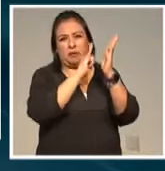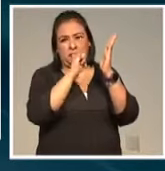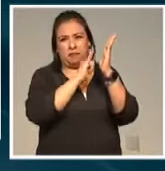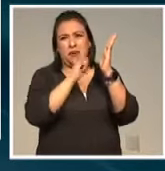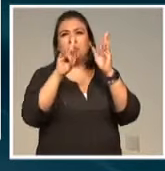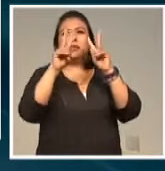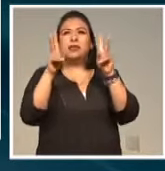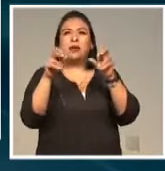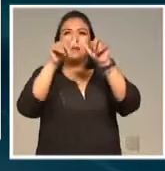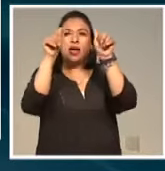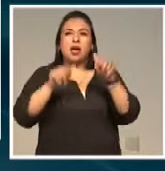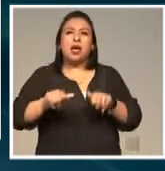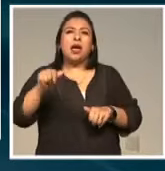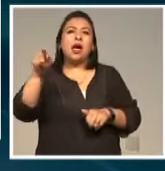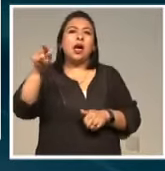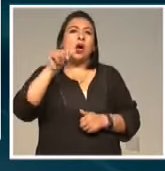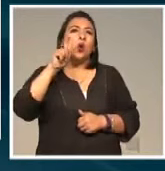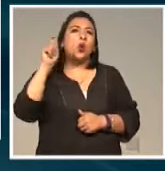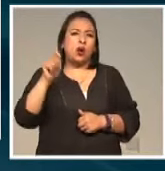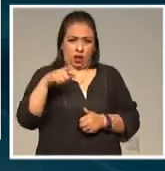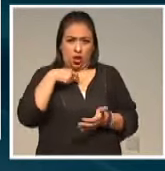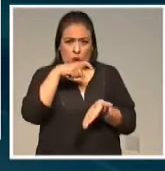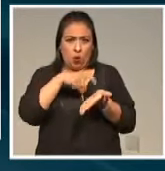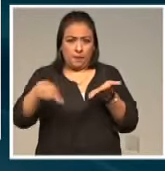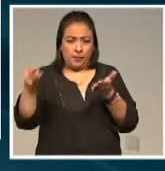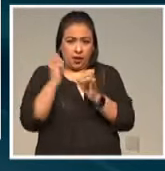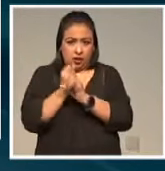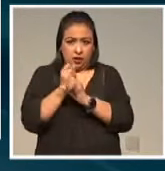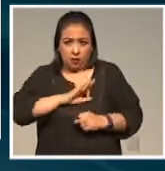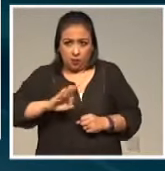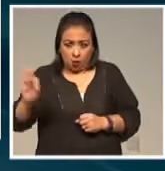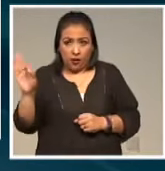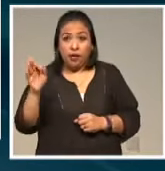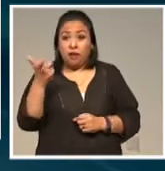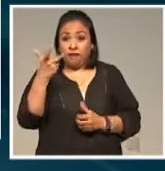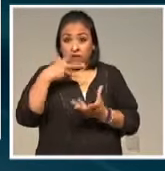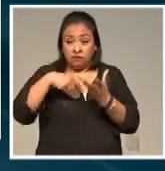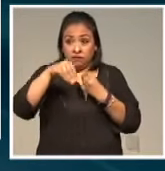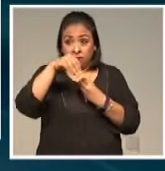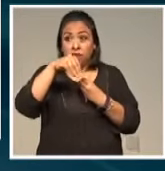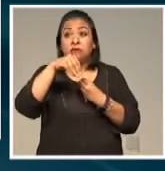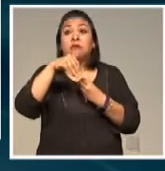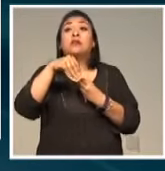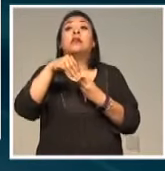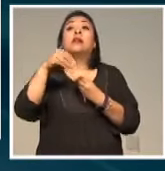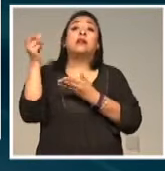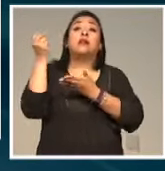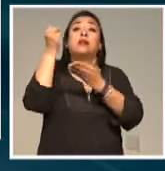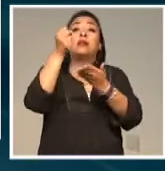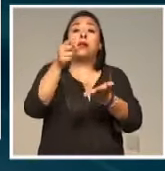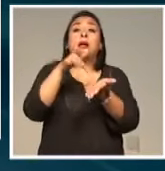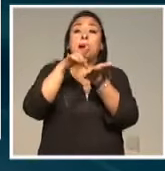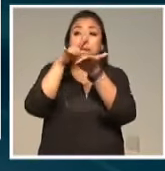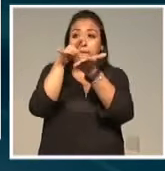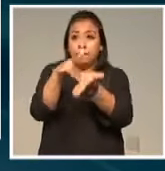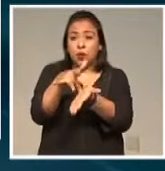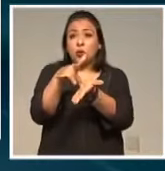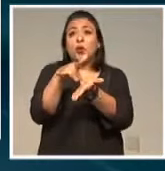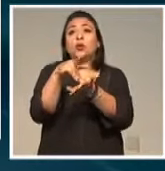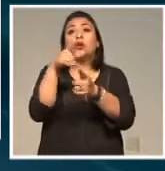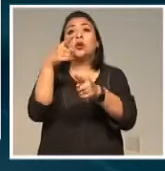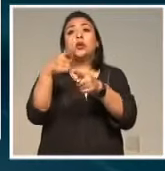sobre artistas en Ucrania se puede comprar en línea y los recursos serán destinados a apoyar